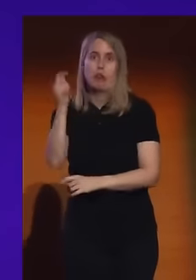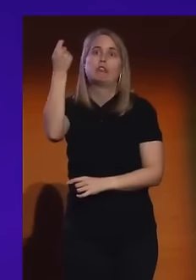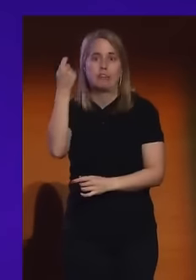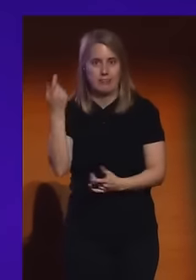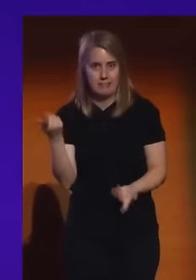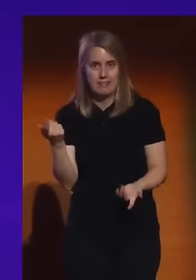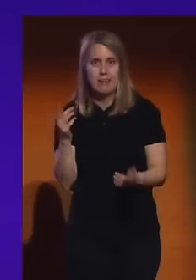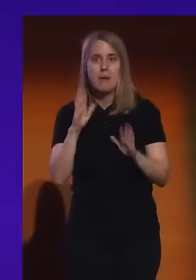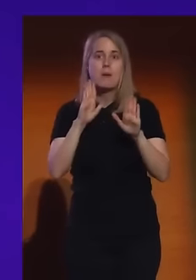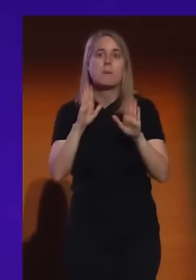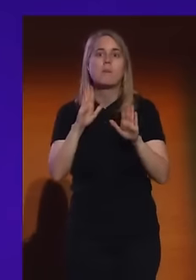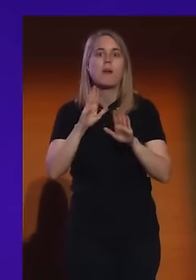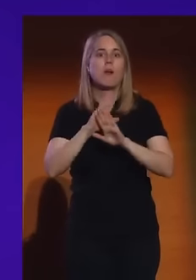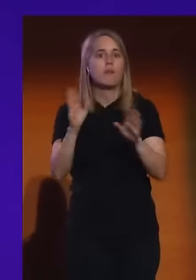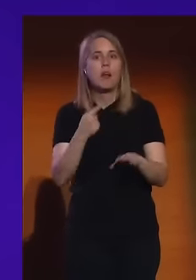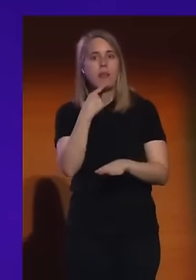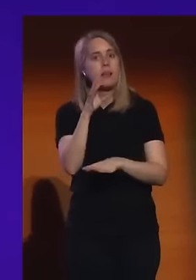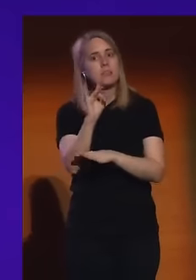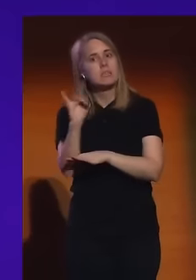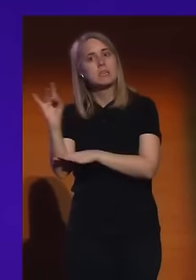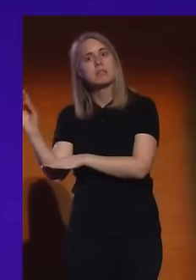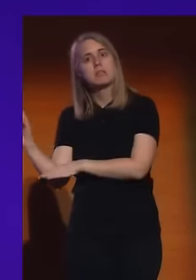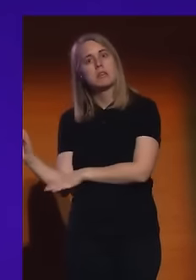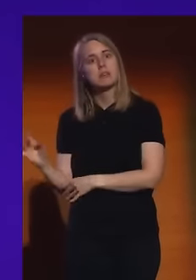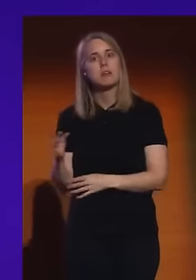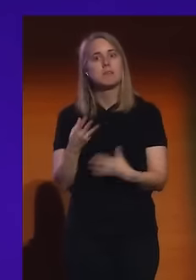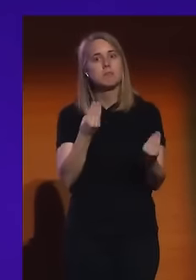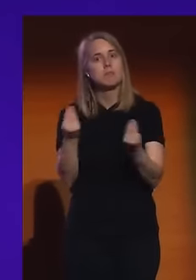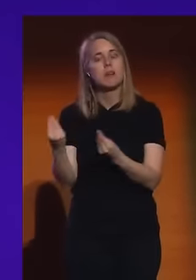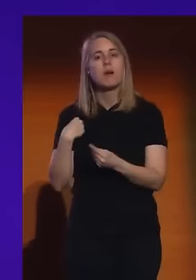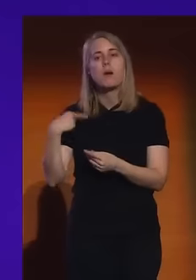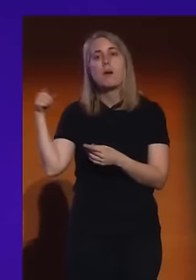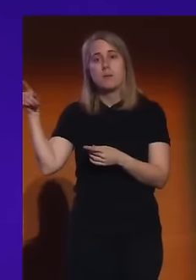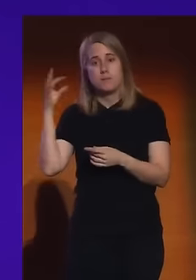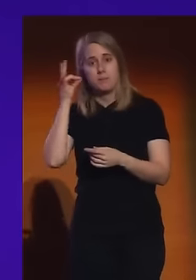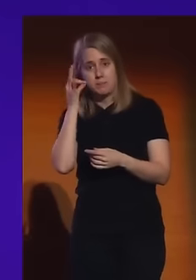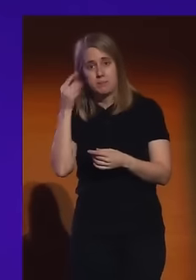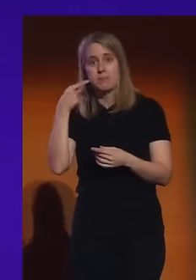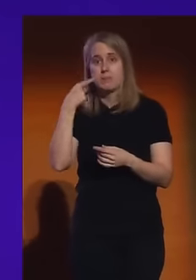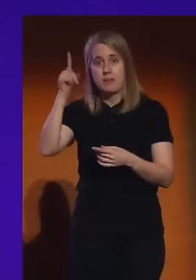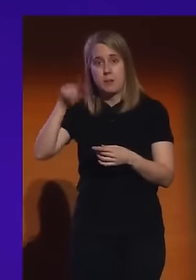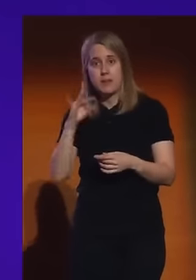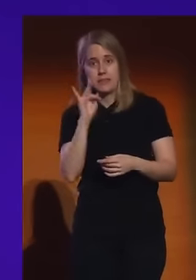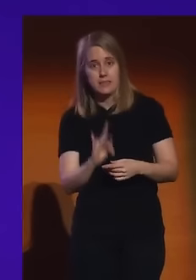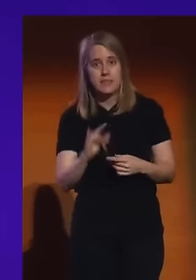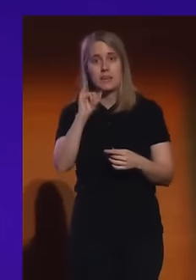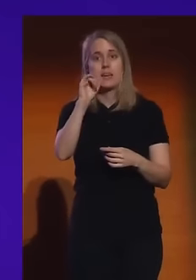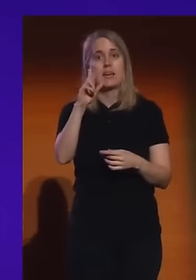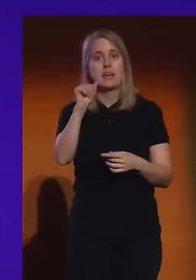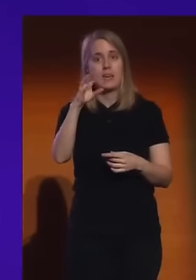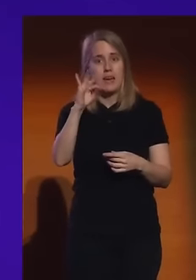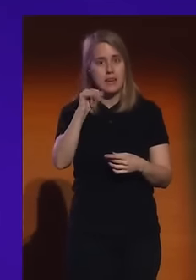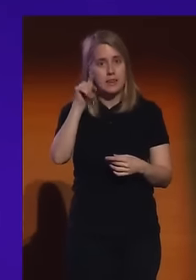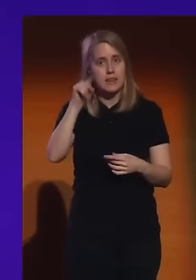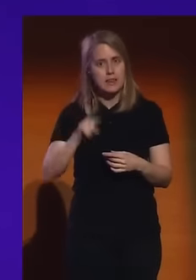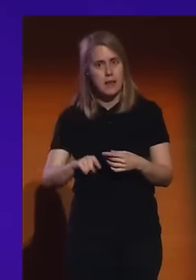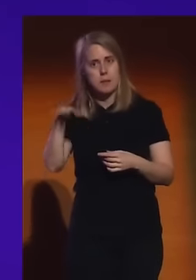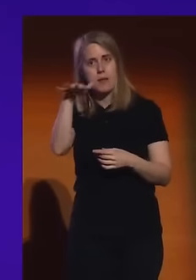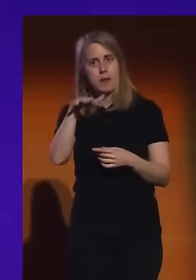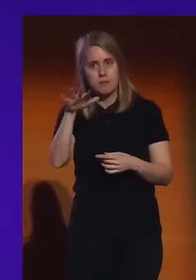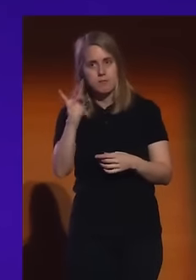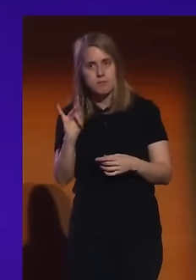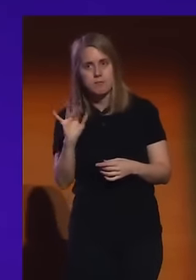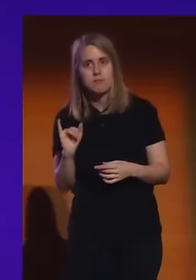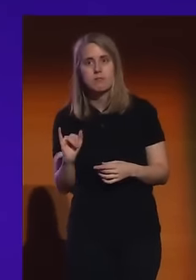du B zenbat ba jaso ditut maialen ba emanan ira hango etde